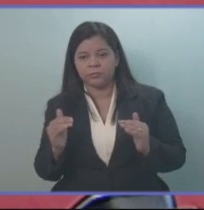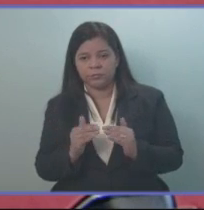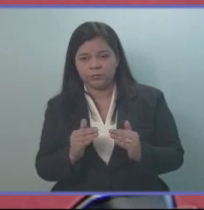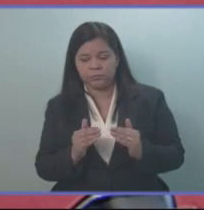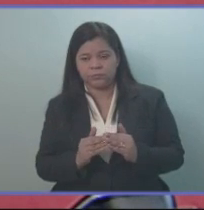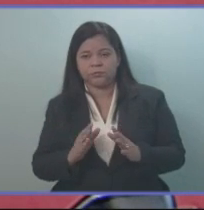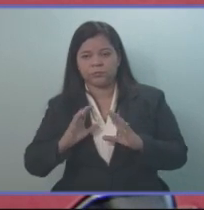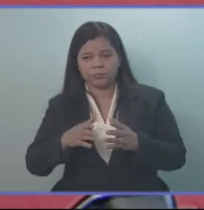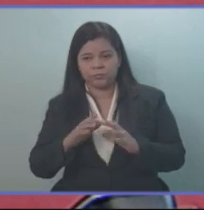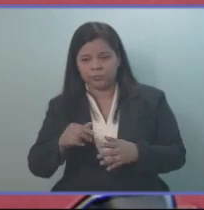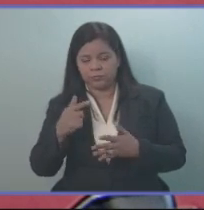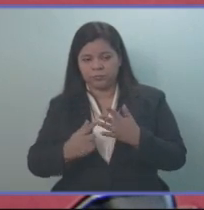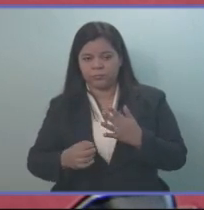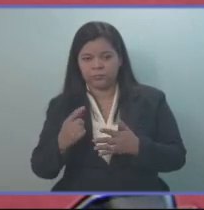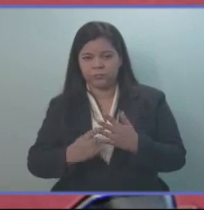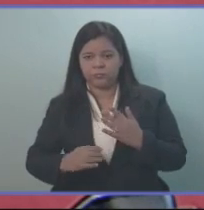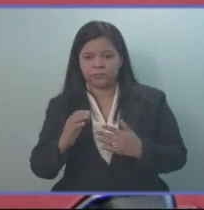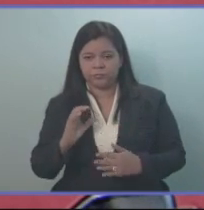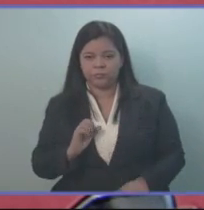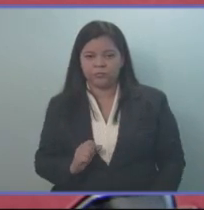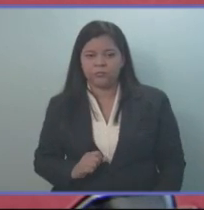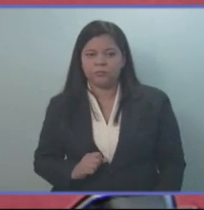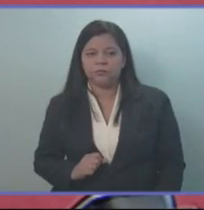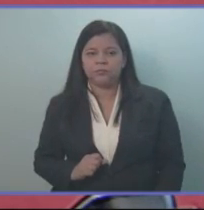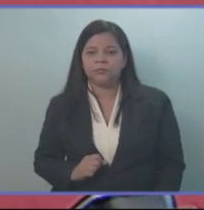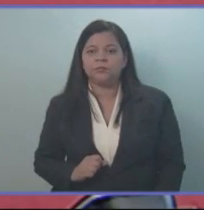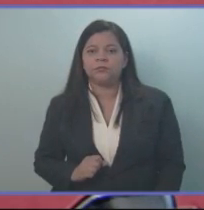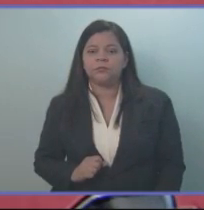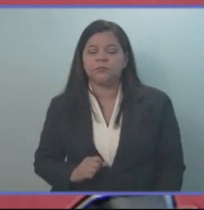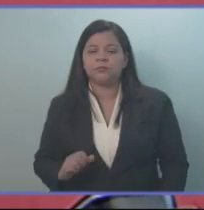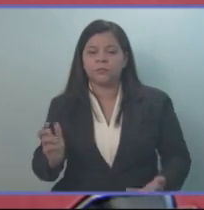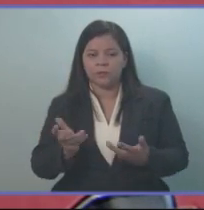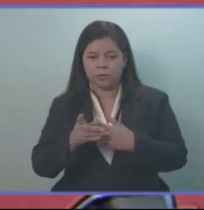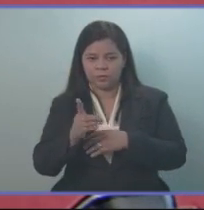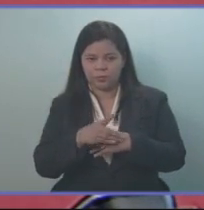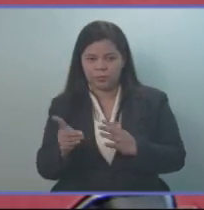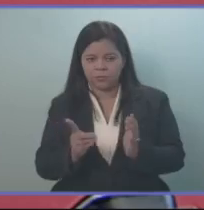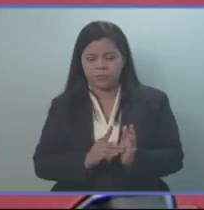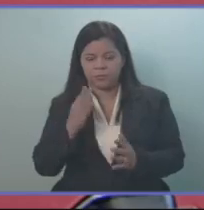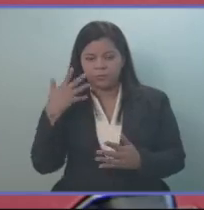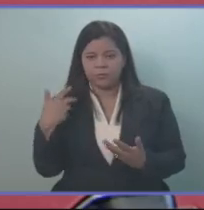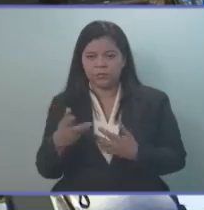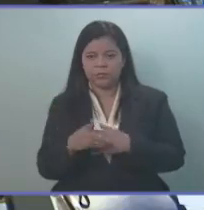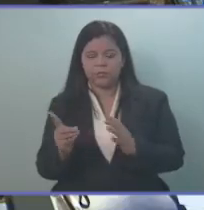de la Comisión de Legislación y Puntos Constitucionales, colegas, diputados y presidente.